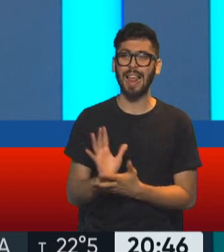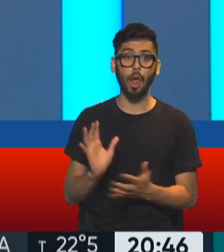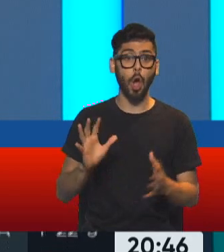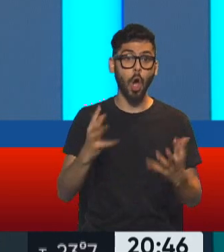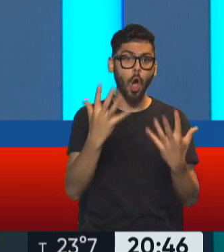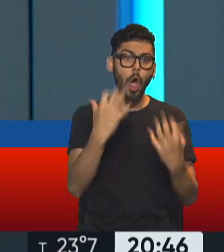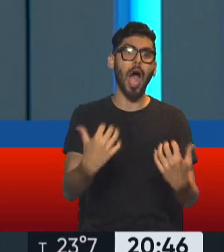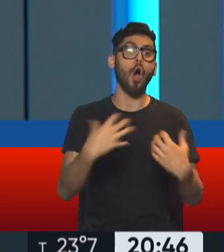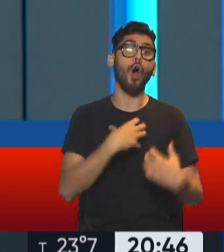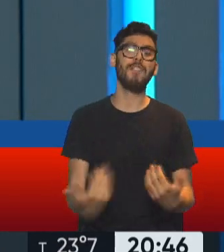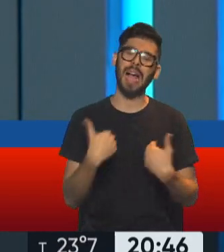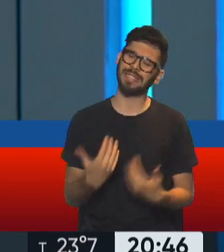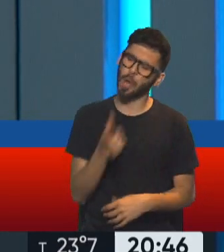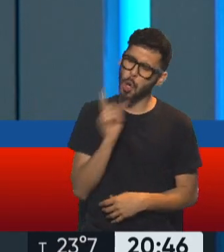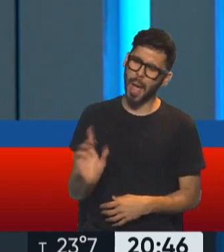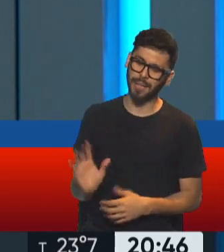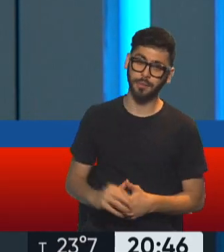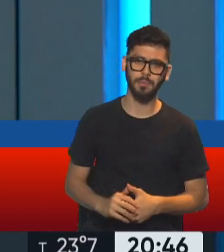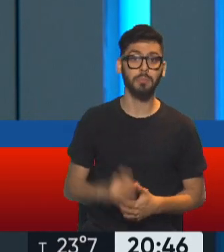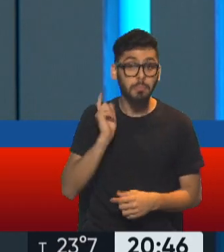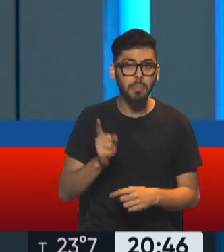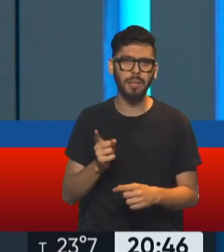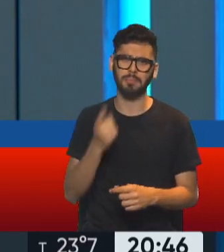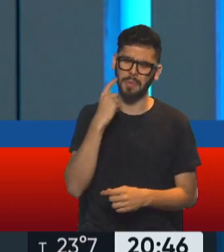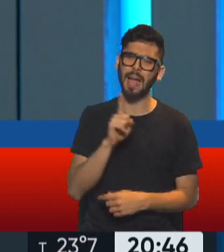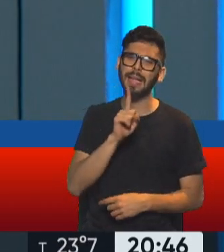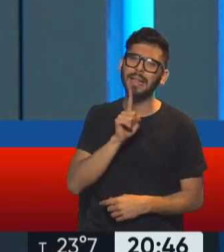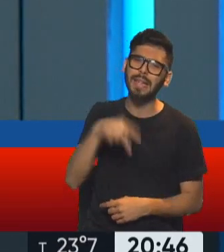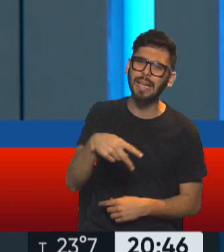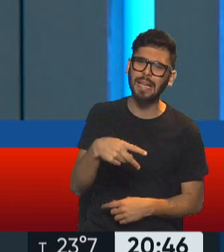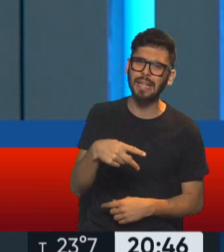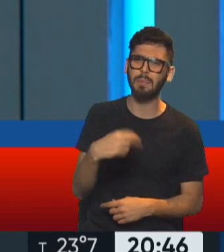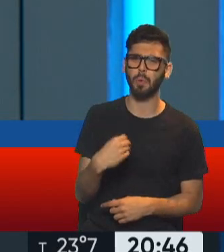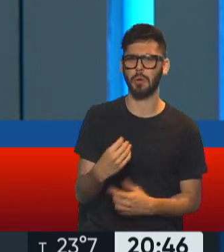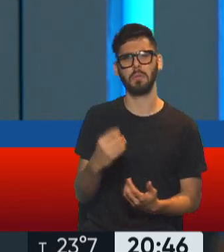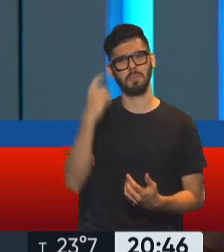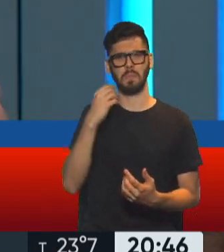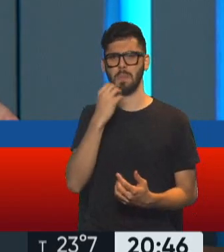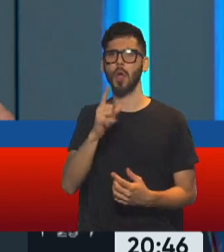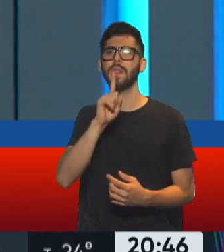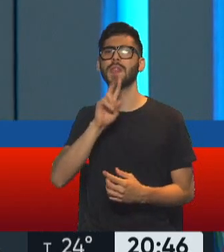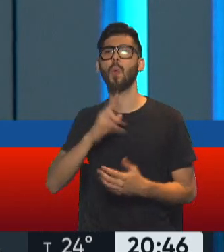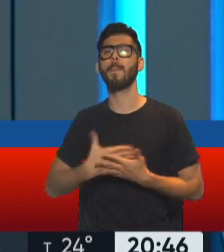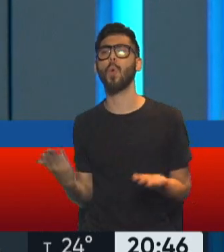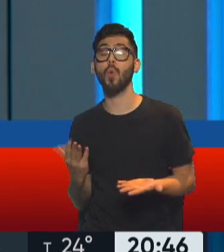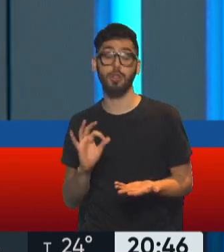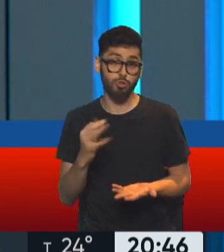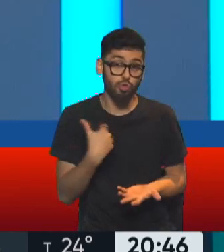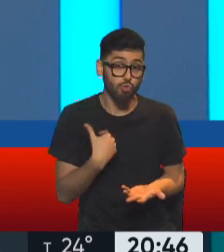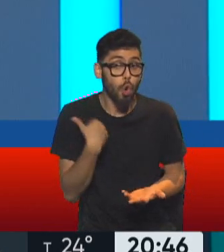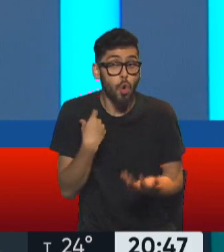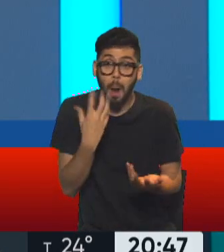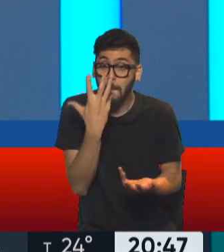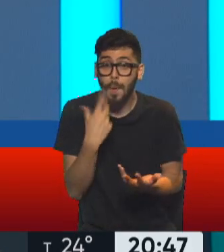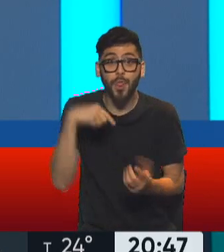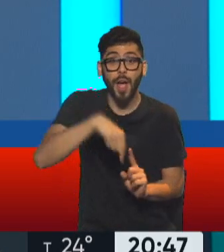hacemos política. También uno podría preguntarse por qué en TN. ¿Por qué en TN y no o en la televisión pública o en la universidad? A mí me encantaría, es más, yo lo sigo proponiendo. De acá